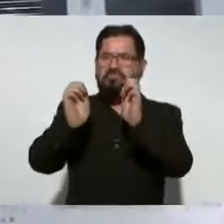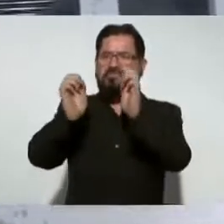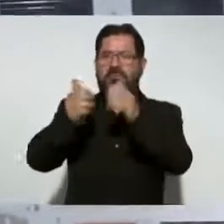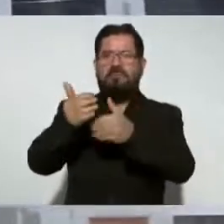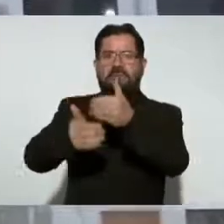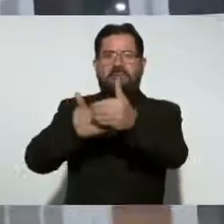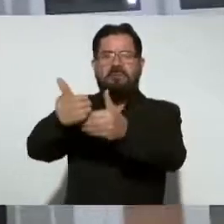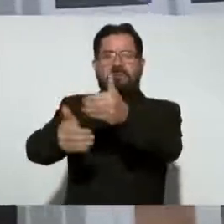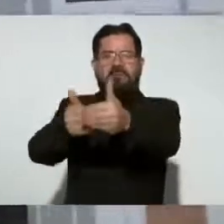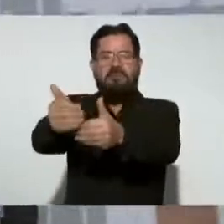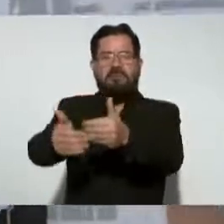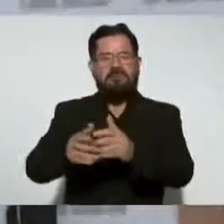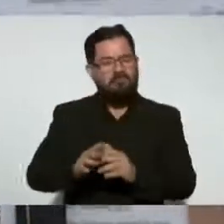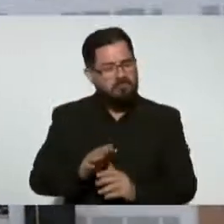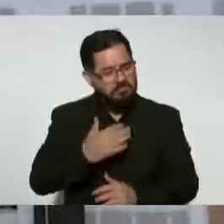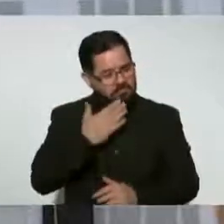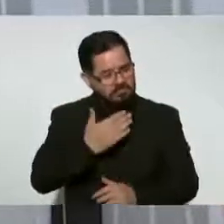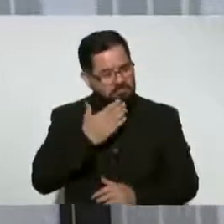Ya